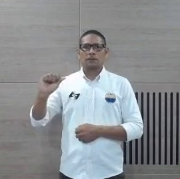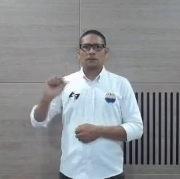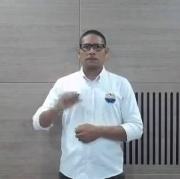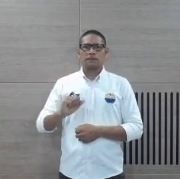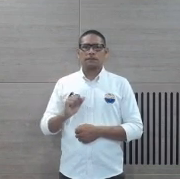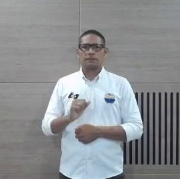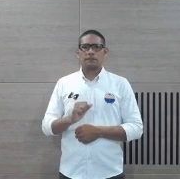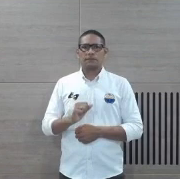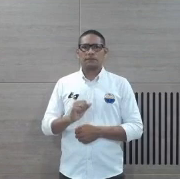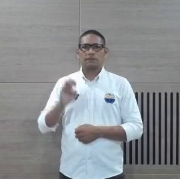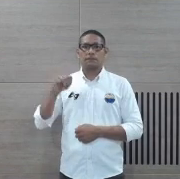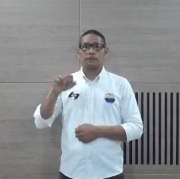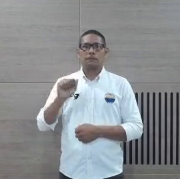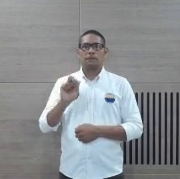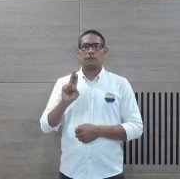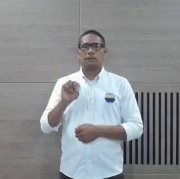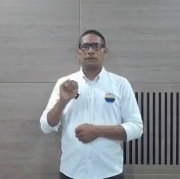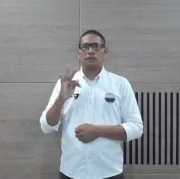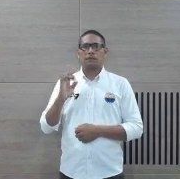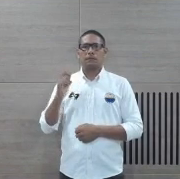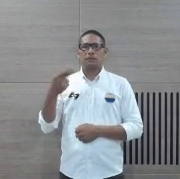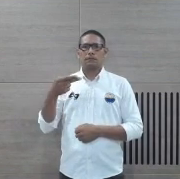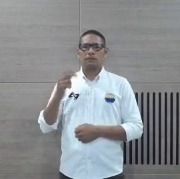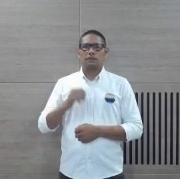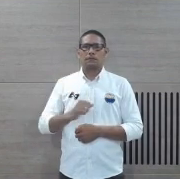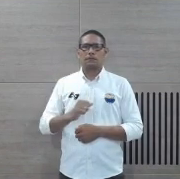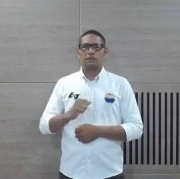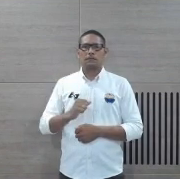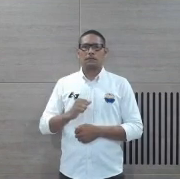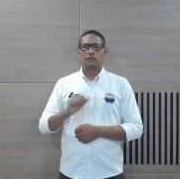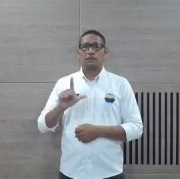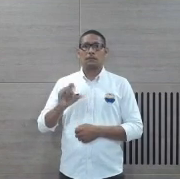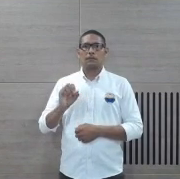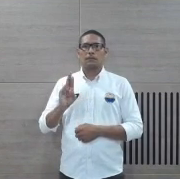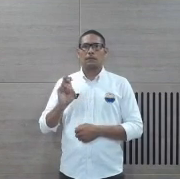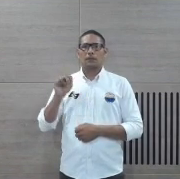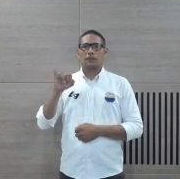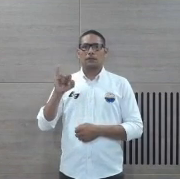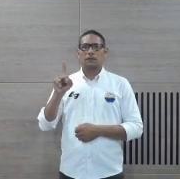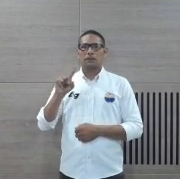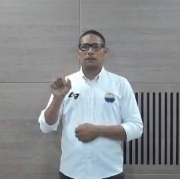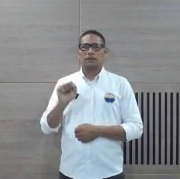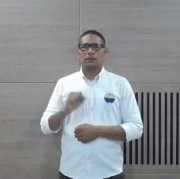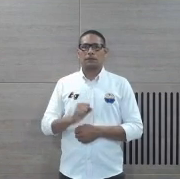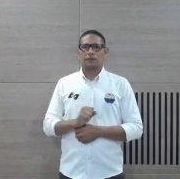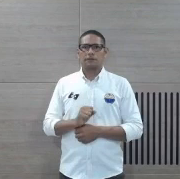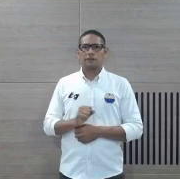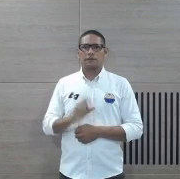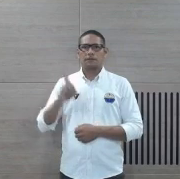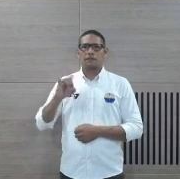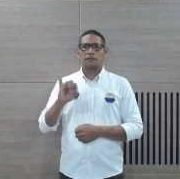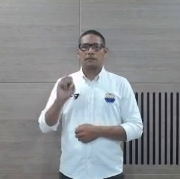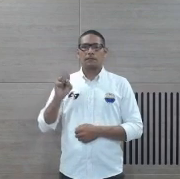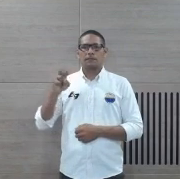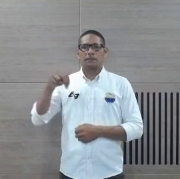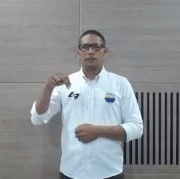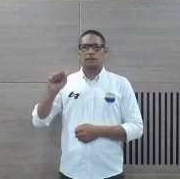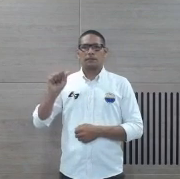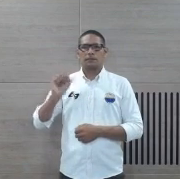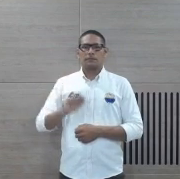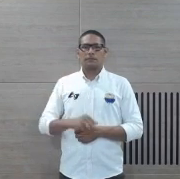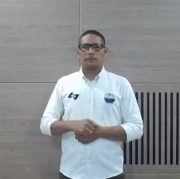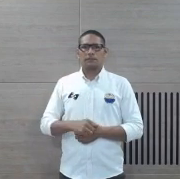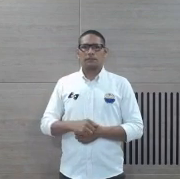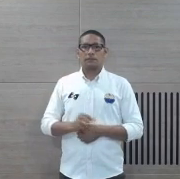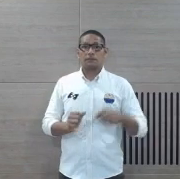Medrano. Lorenis Díaz Ramos. Diana Cecilia Fuentes Pavón. Madeleidis García Muñoz.